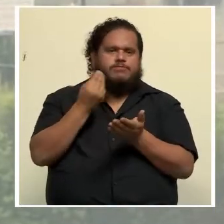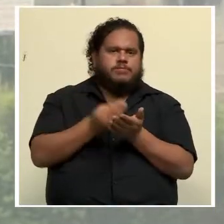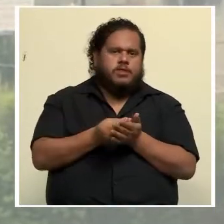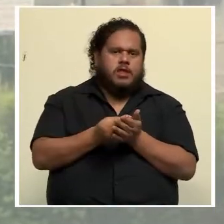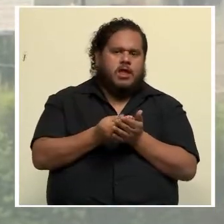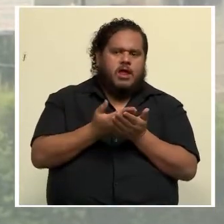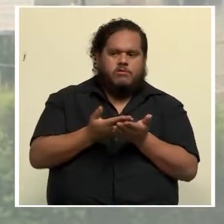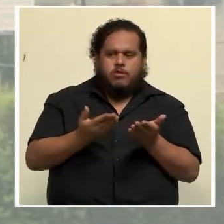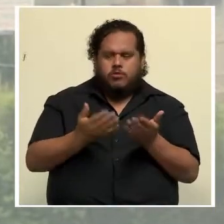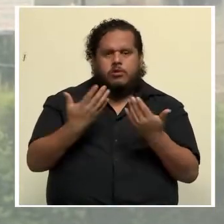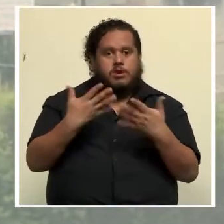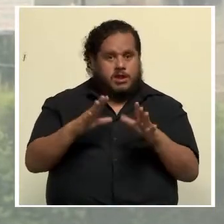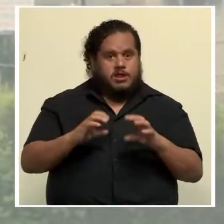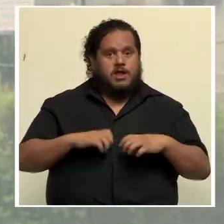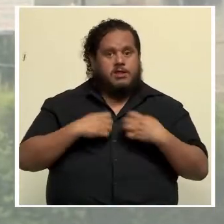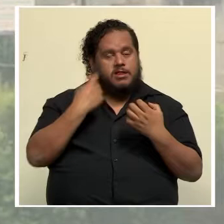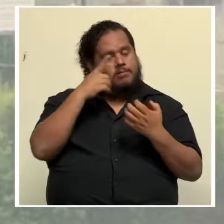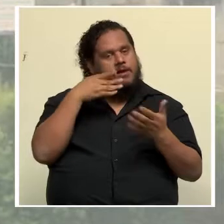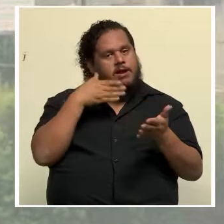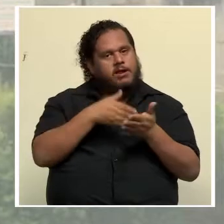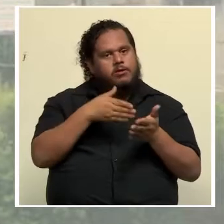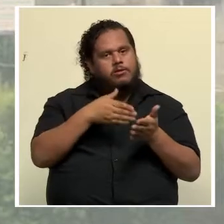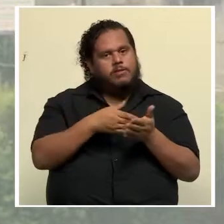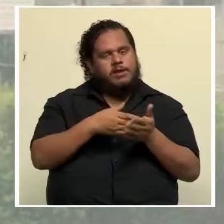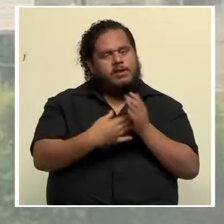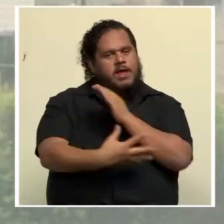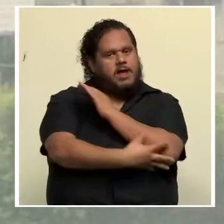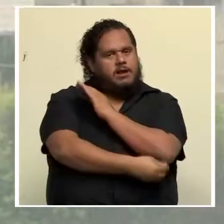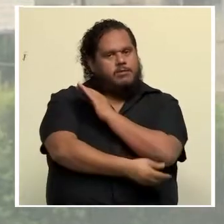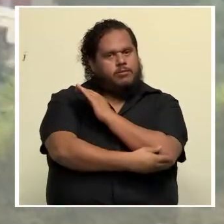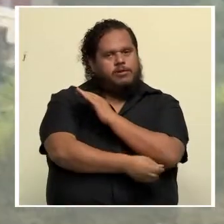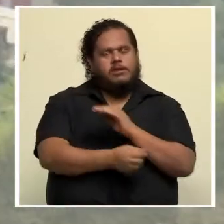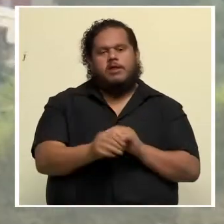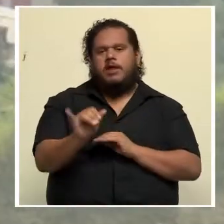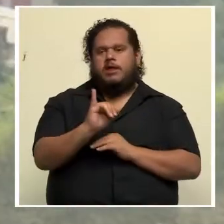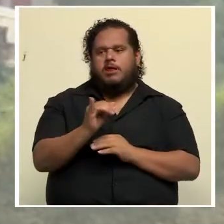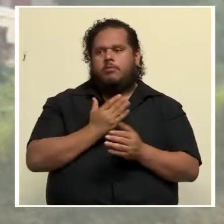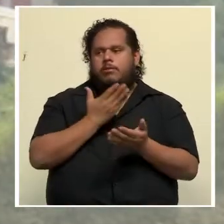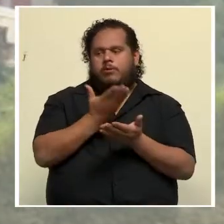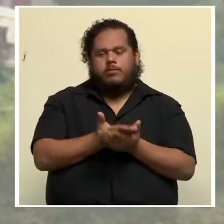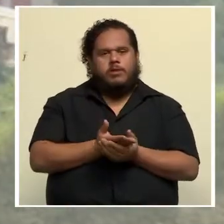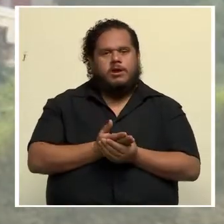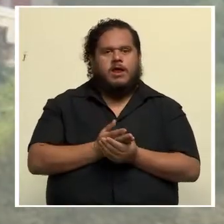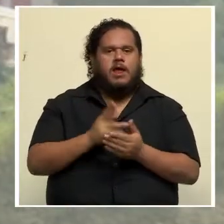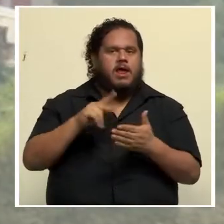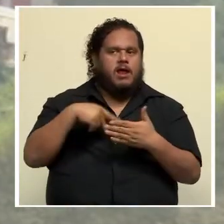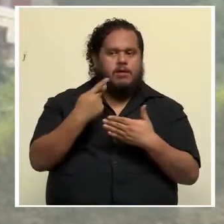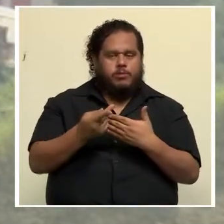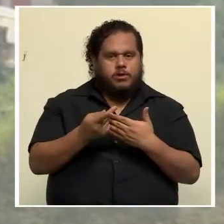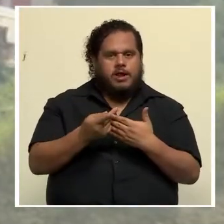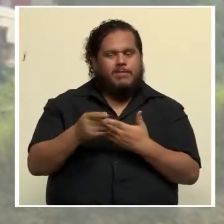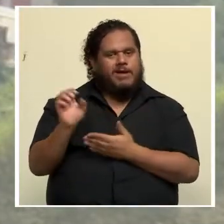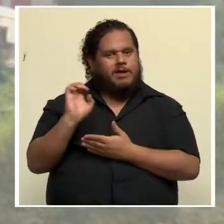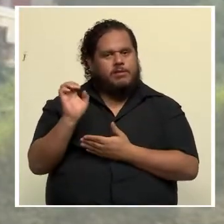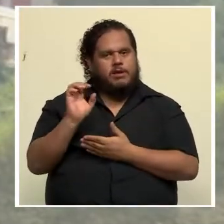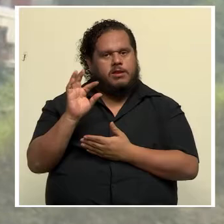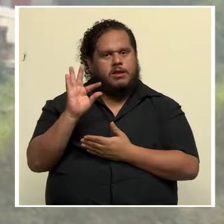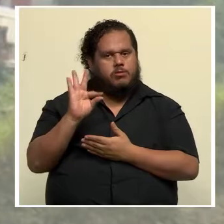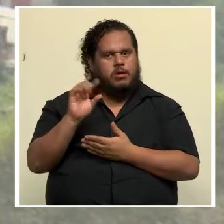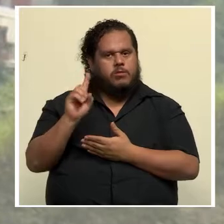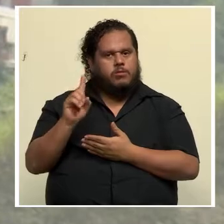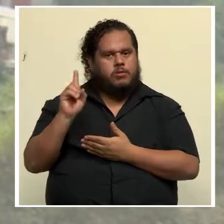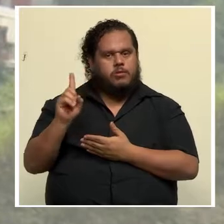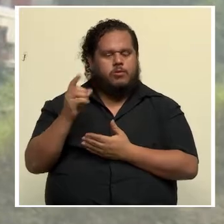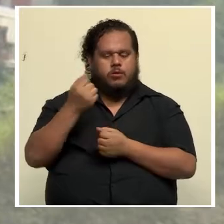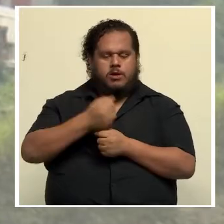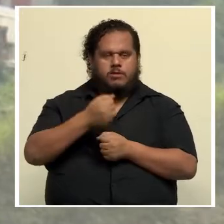recursos existentes para el combate a la pobreza. También proponen el programa Emergencia 911,